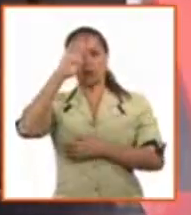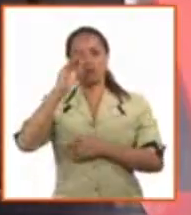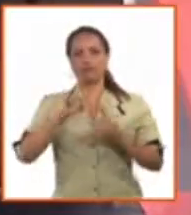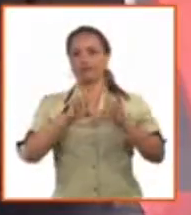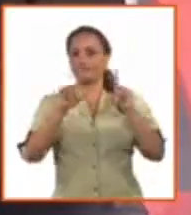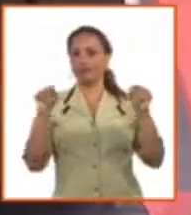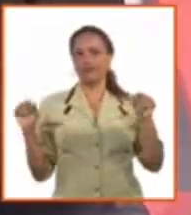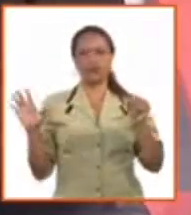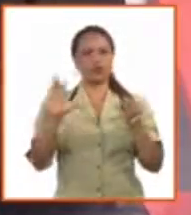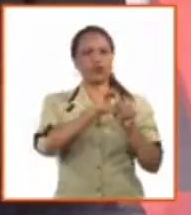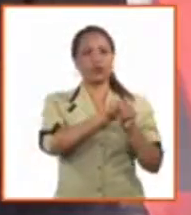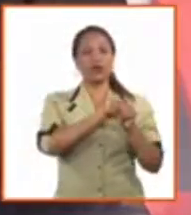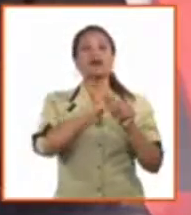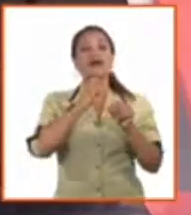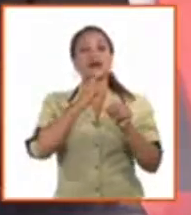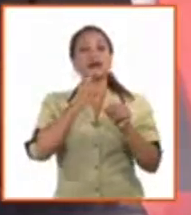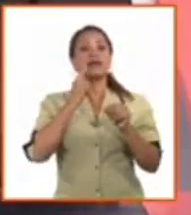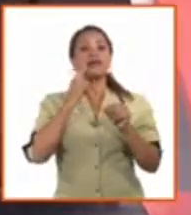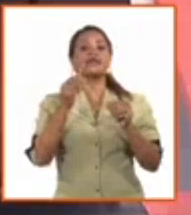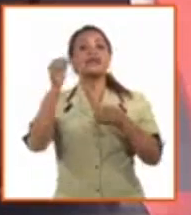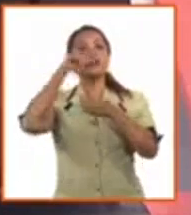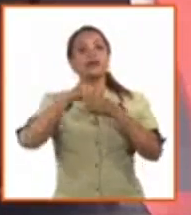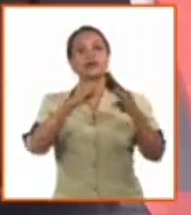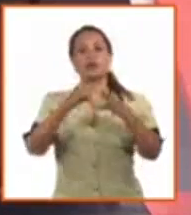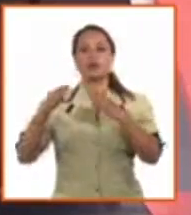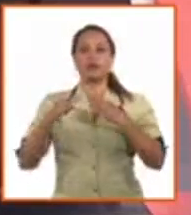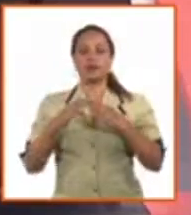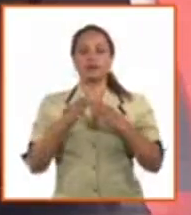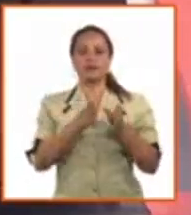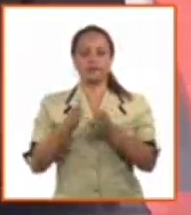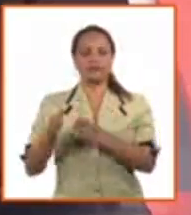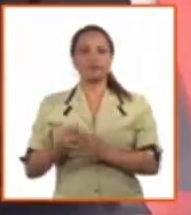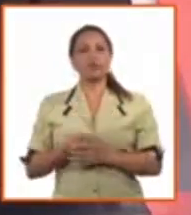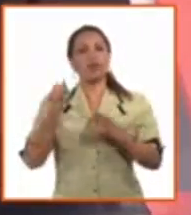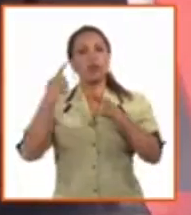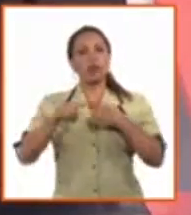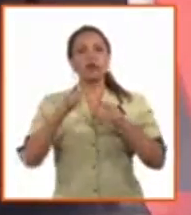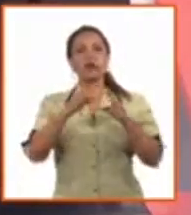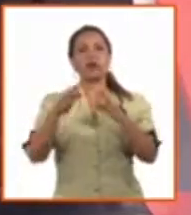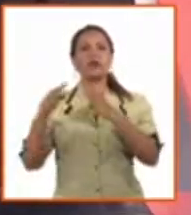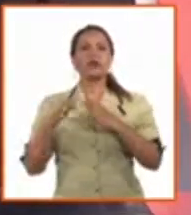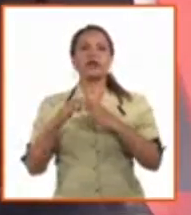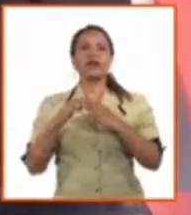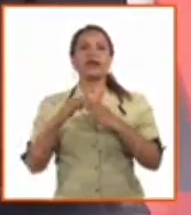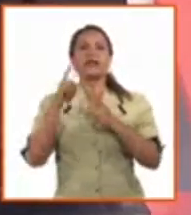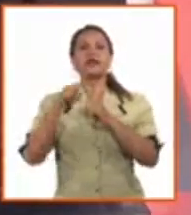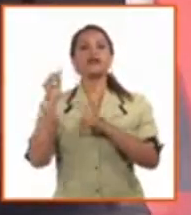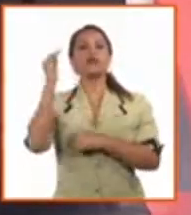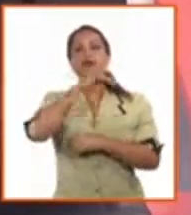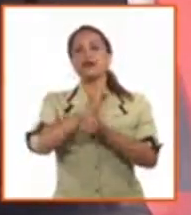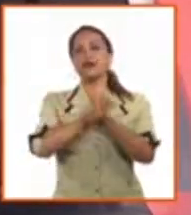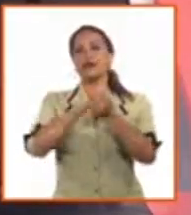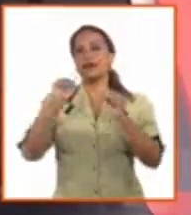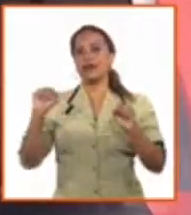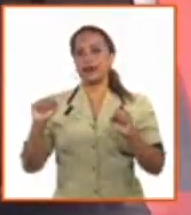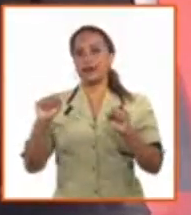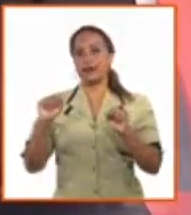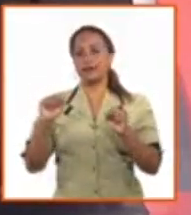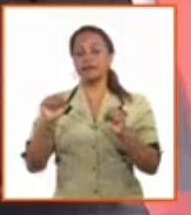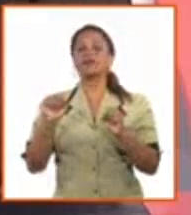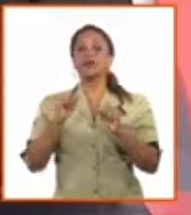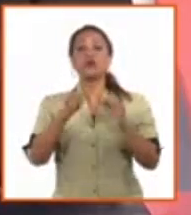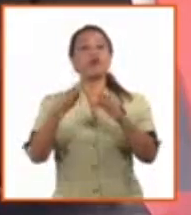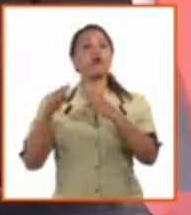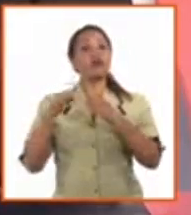muchas experiencias y mucho conocimiento fluye de las comunidades también está la comunidad de usuario tecnologías libre es una comunidad de hace mucho tiempo